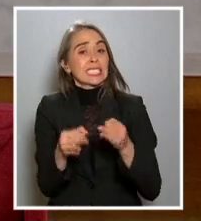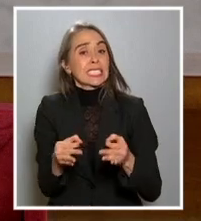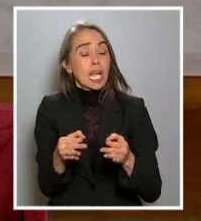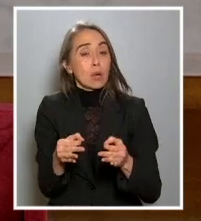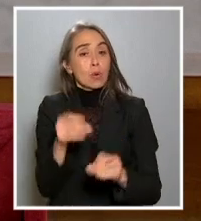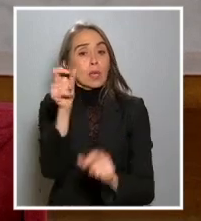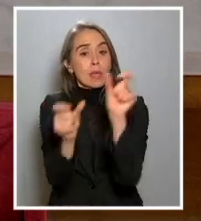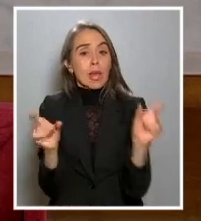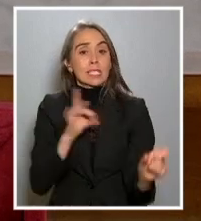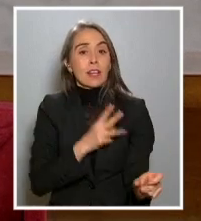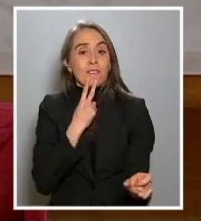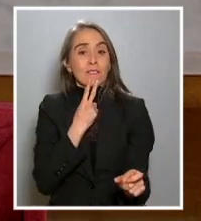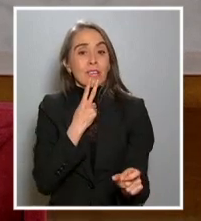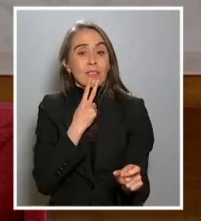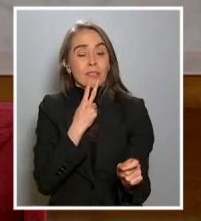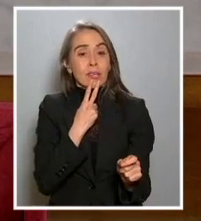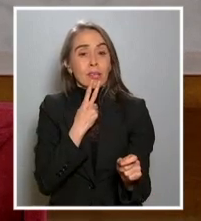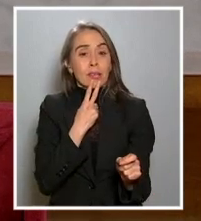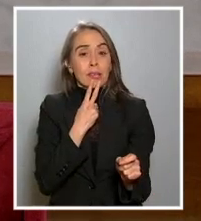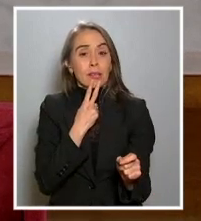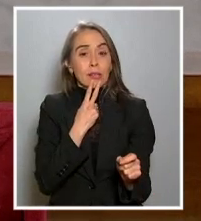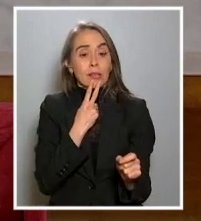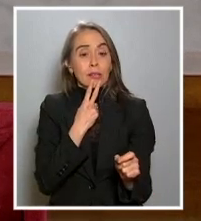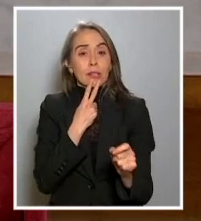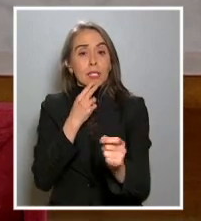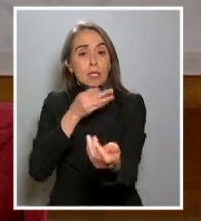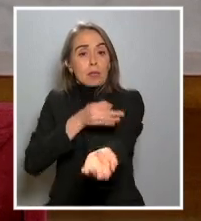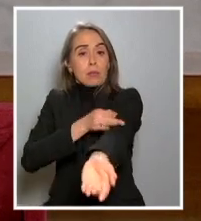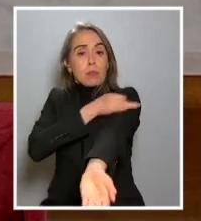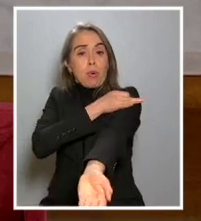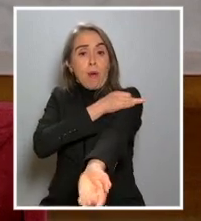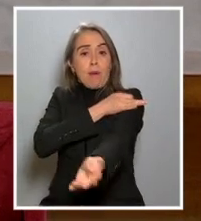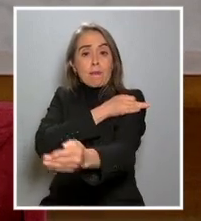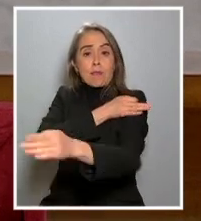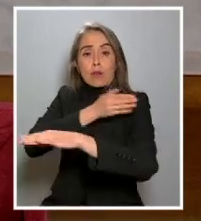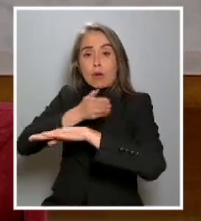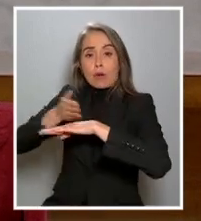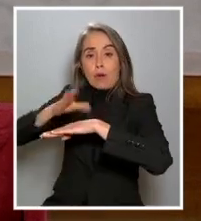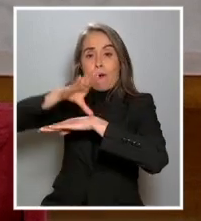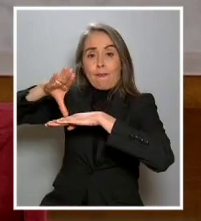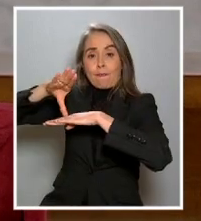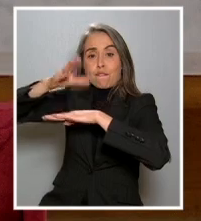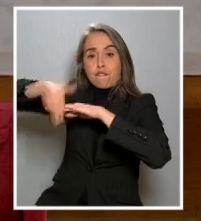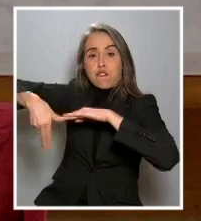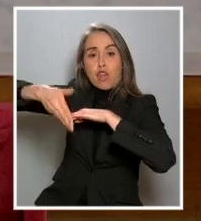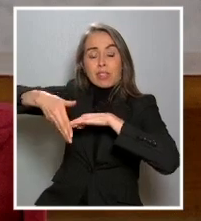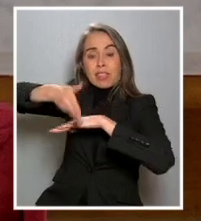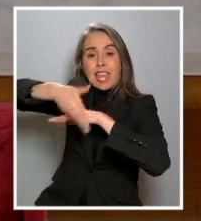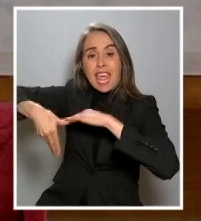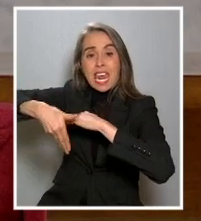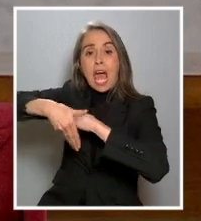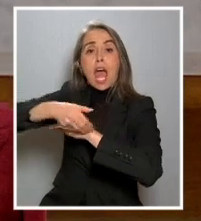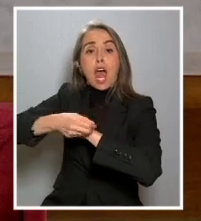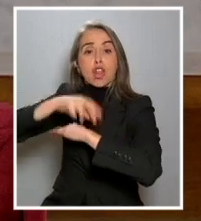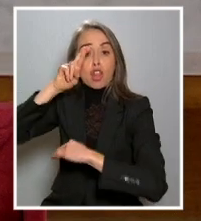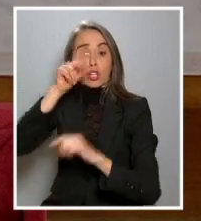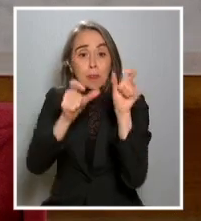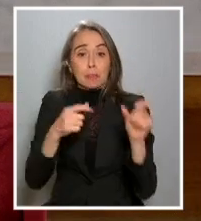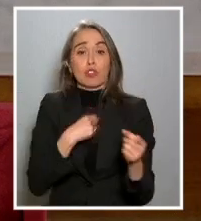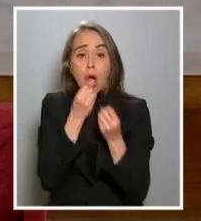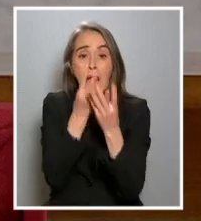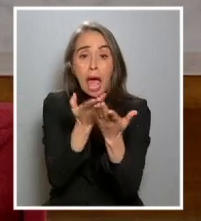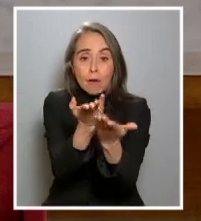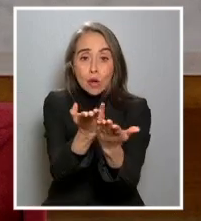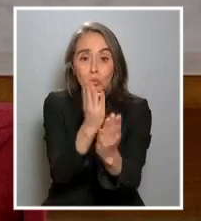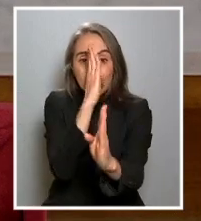nuestros compatriotas que viven en localidades de nuestra frontera norte. Son ustedes, y les hablo directamente, quienes viven en